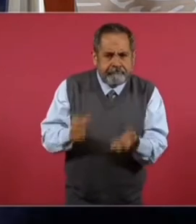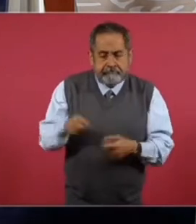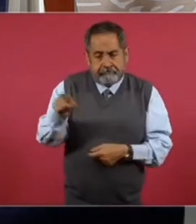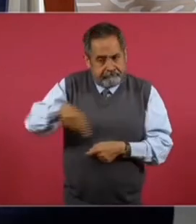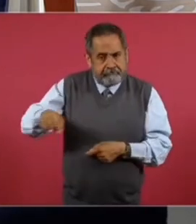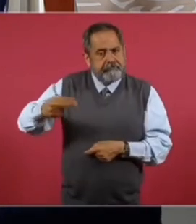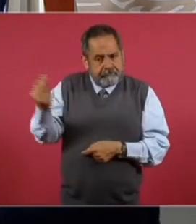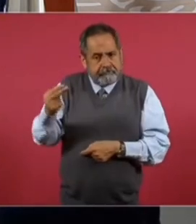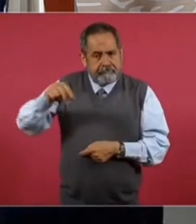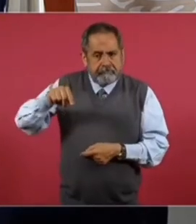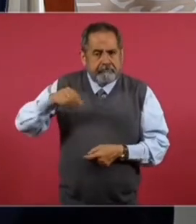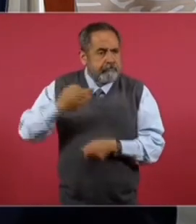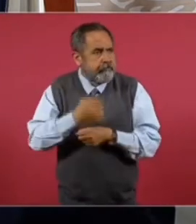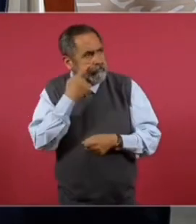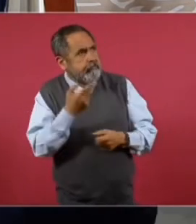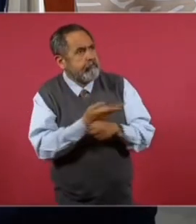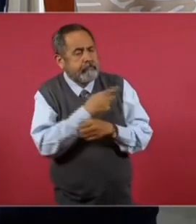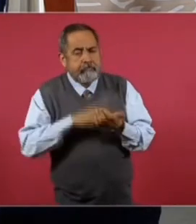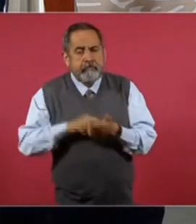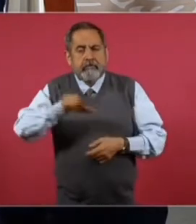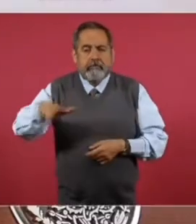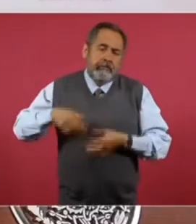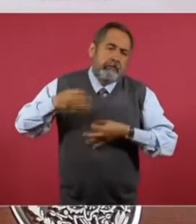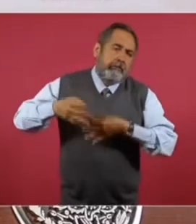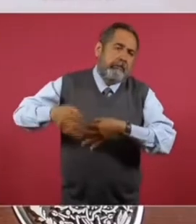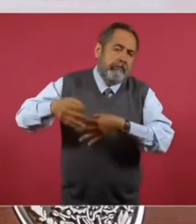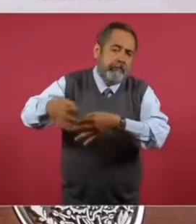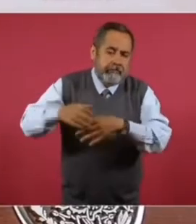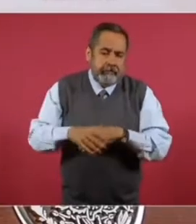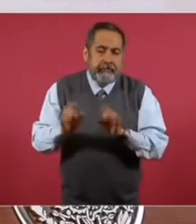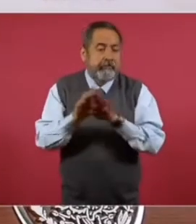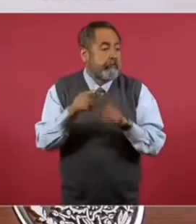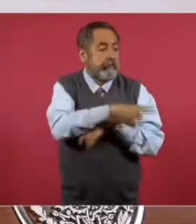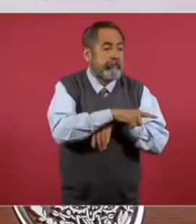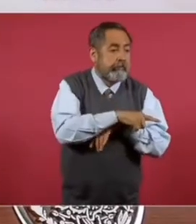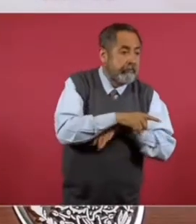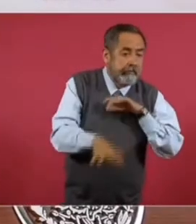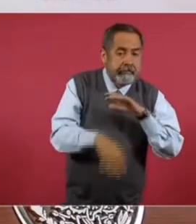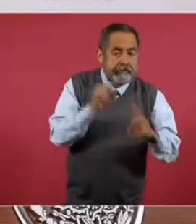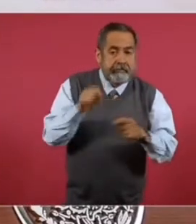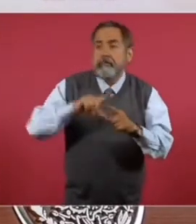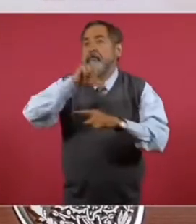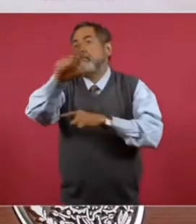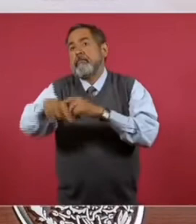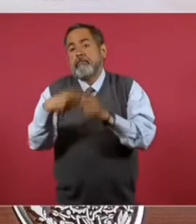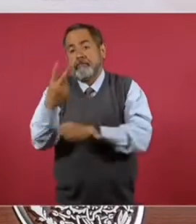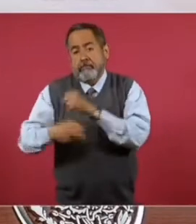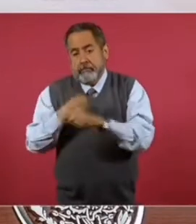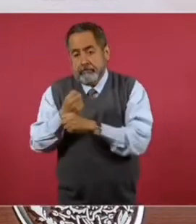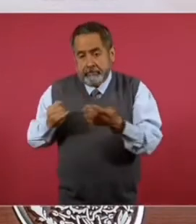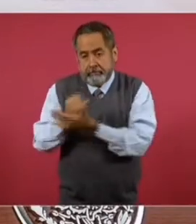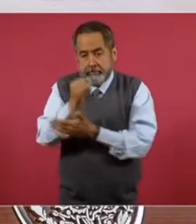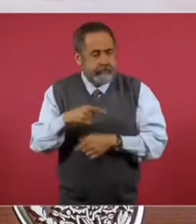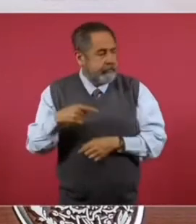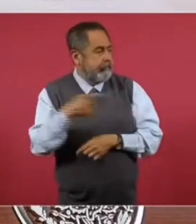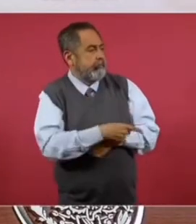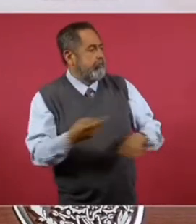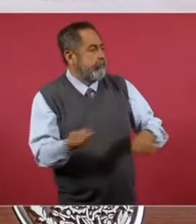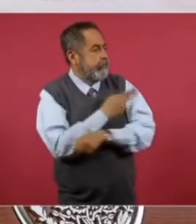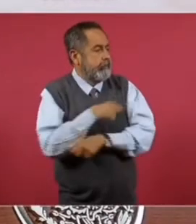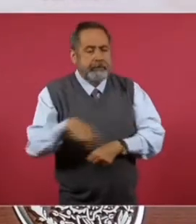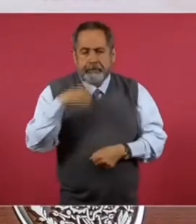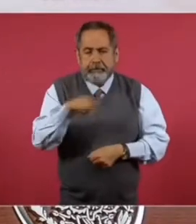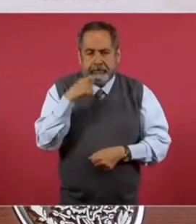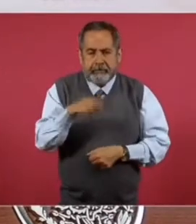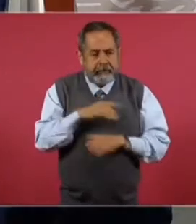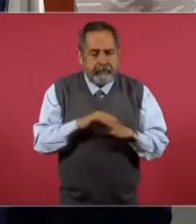urgencia, porque tardan mucho, no vaya a ser que resuelvan dentro de 2 años, la Auditoría Superior